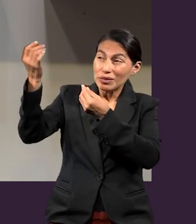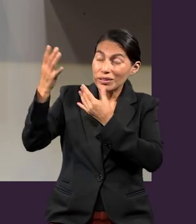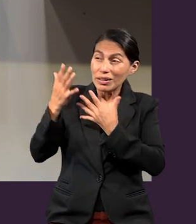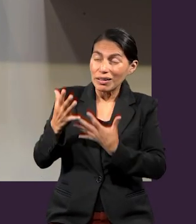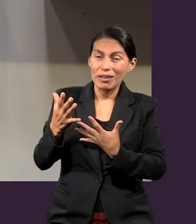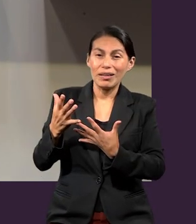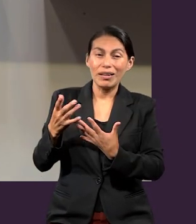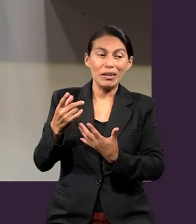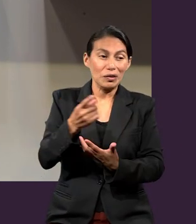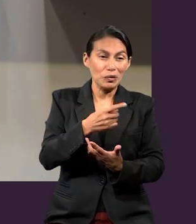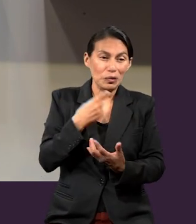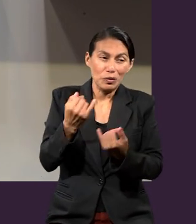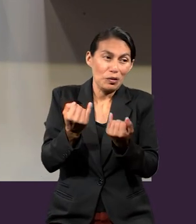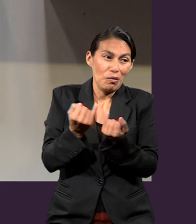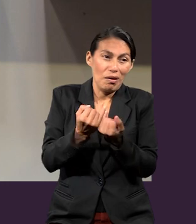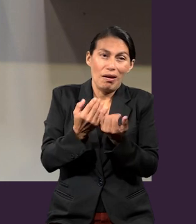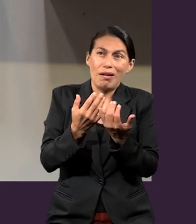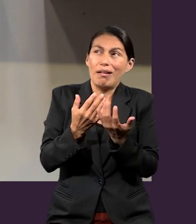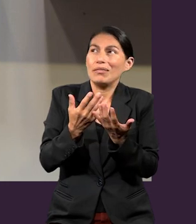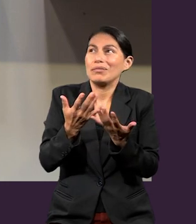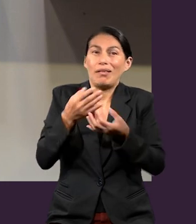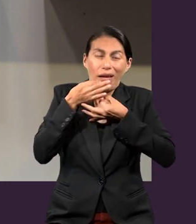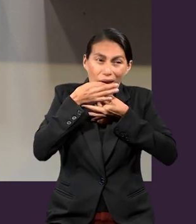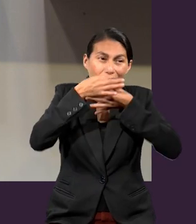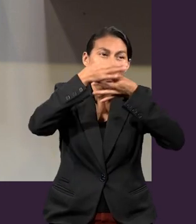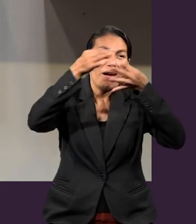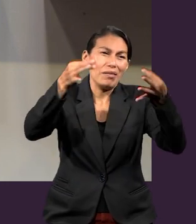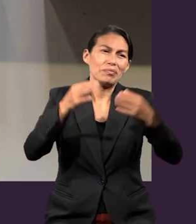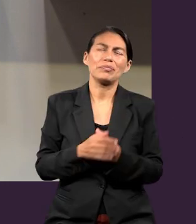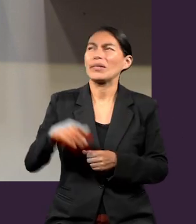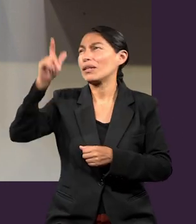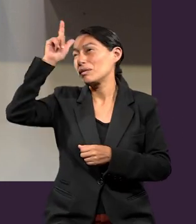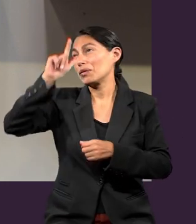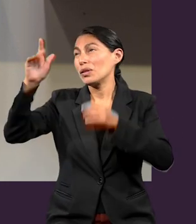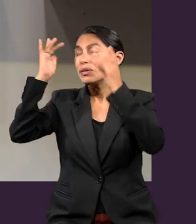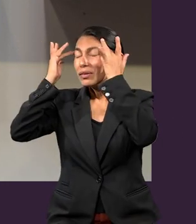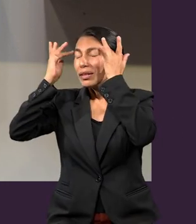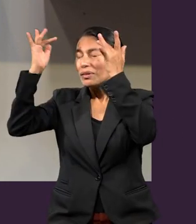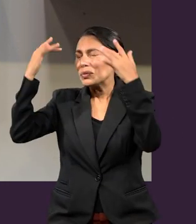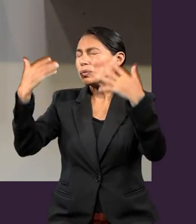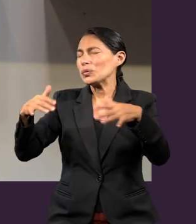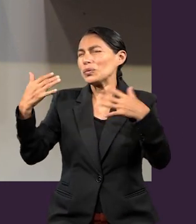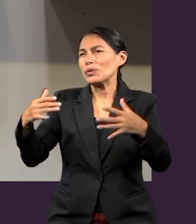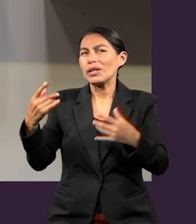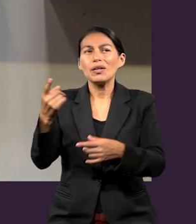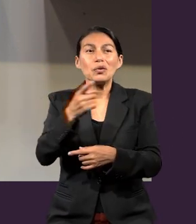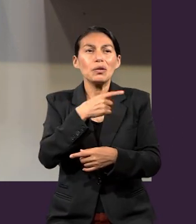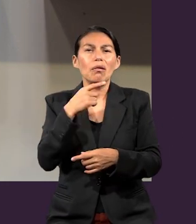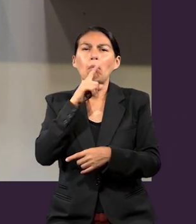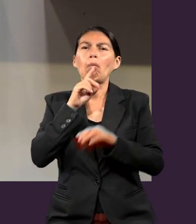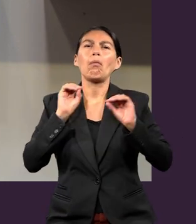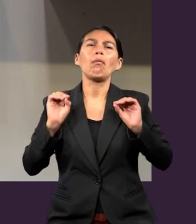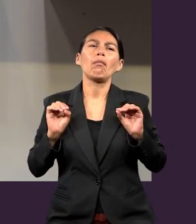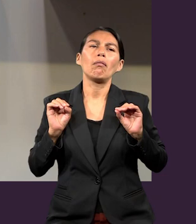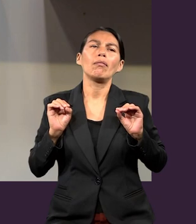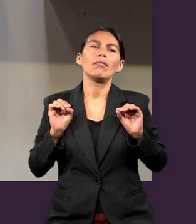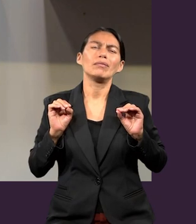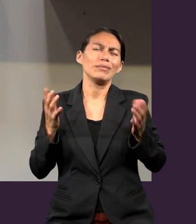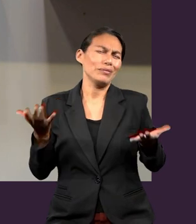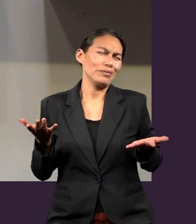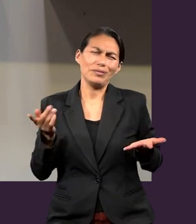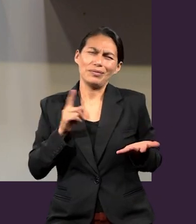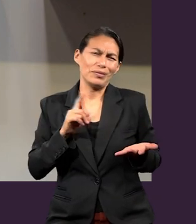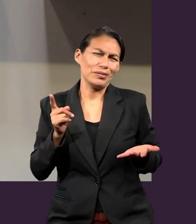parte de Dios y de parte del cielo a través de su Santo Espíritu. Y ahora, ¿cómo no compartir con los demás?